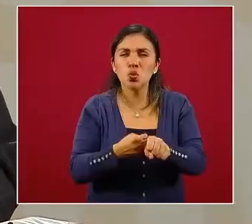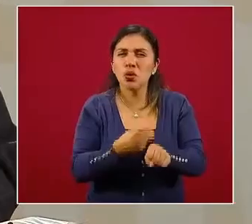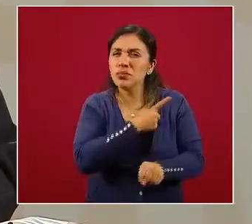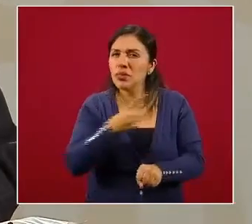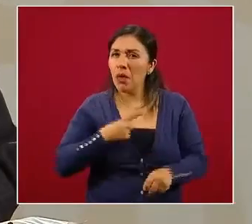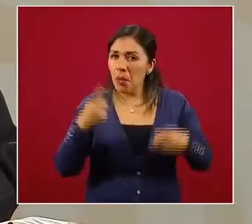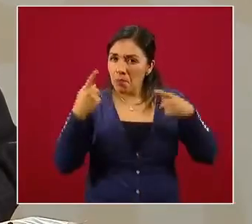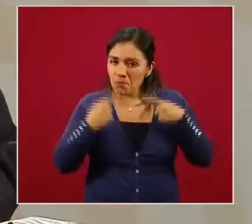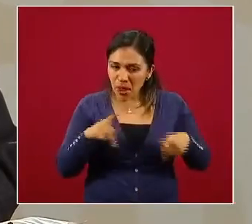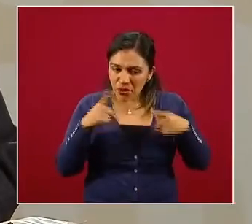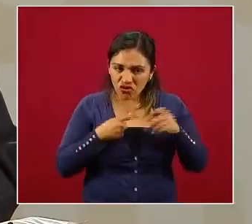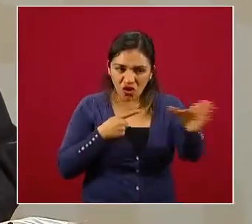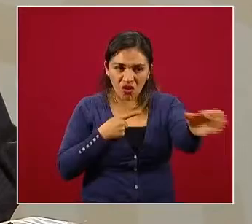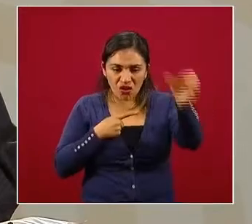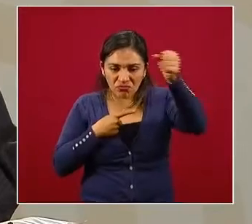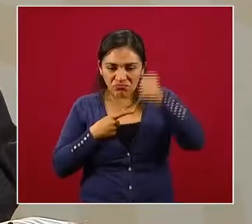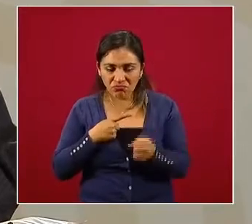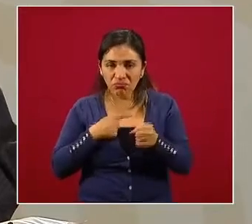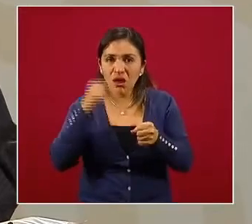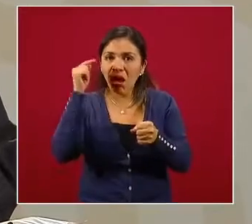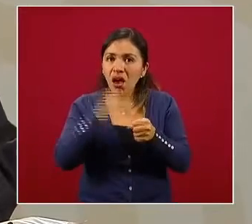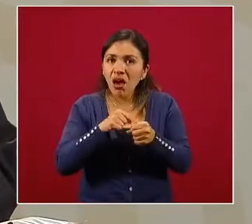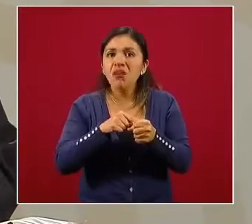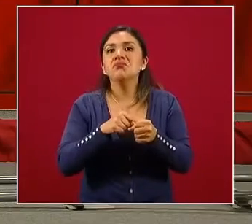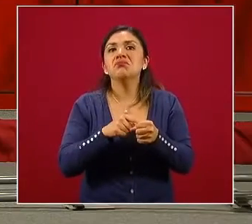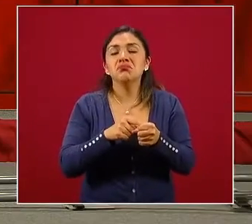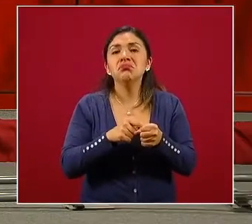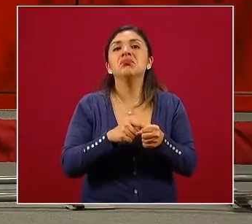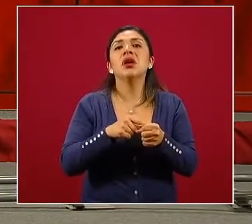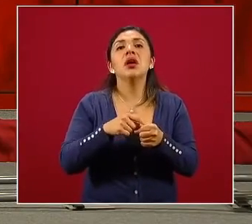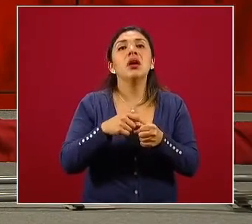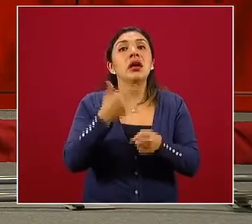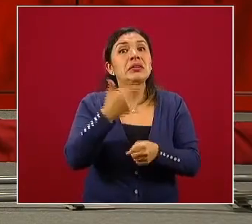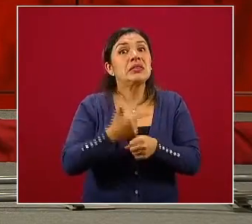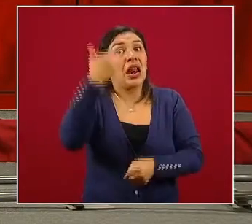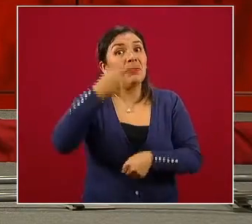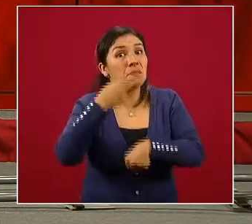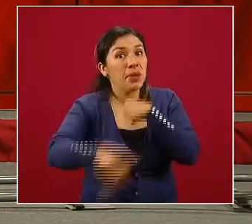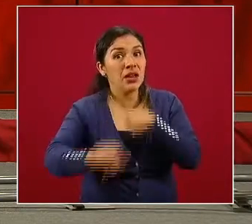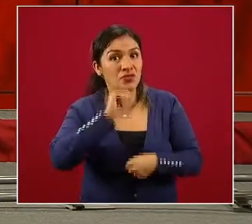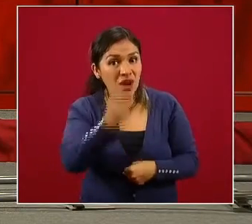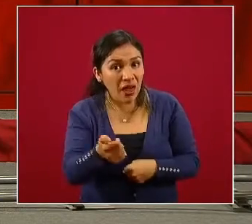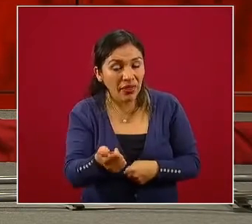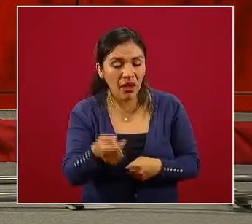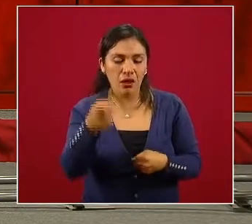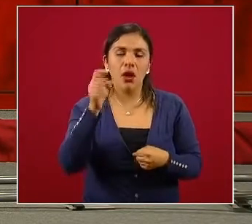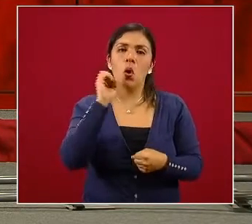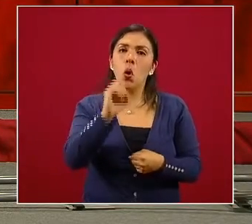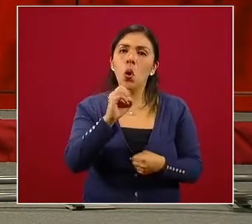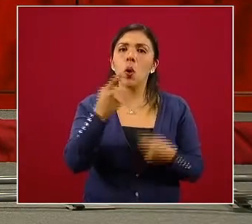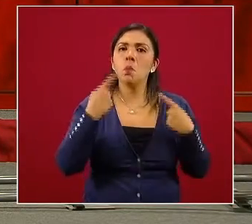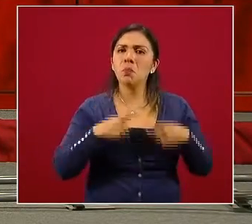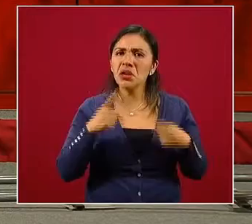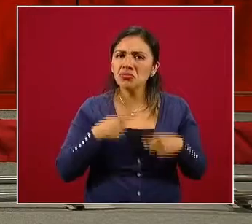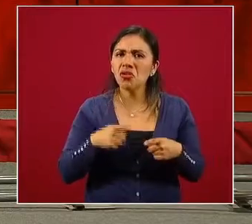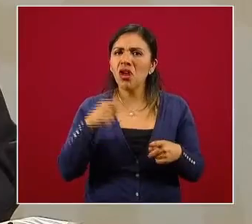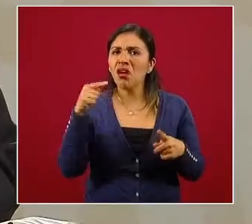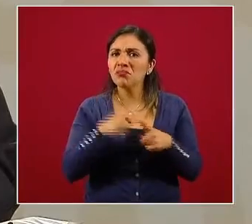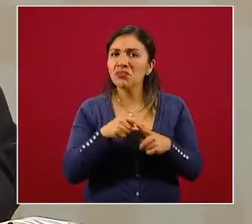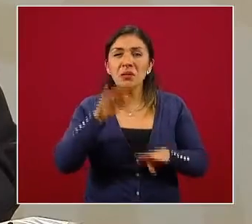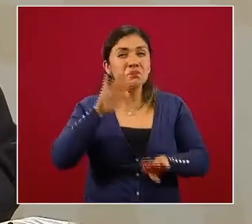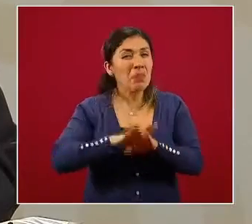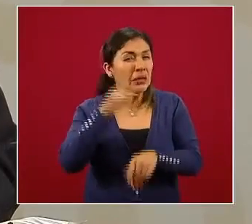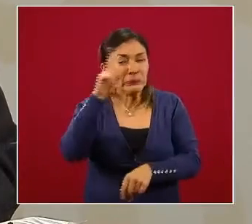que ser personas o bien muy bajo riesgo, o personas en las que están en una situación